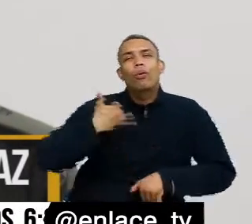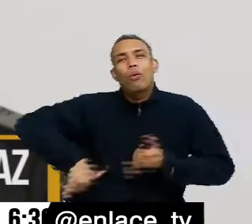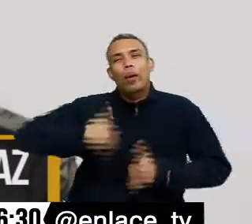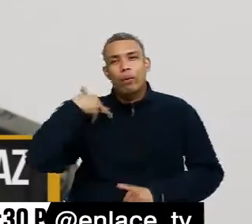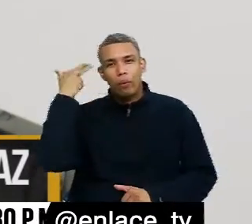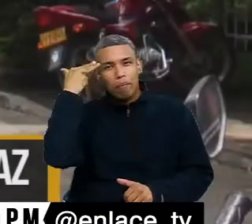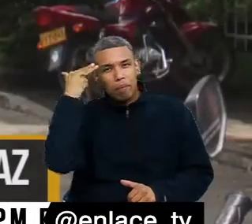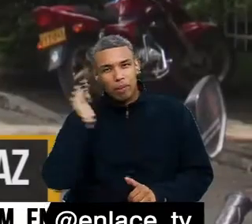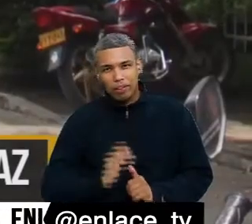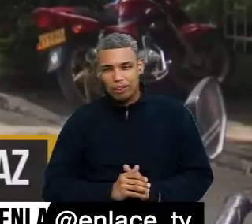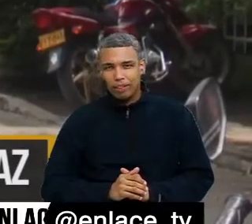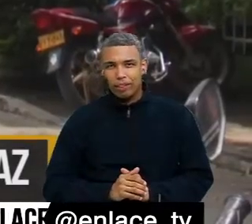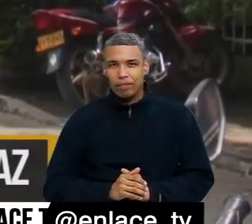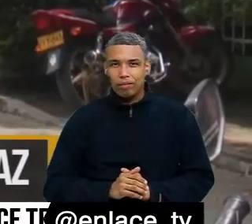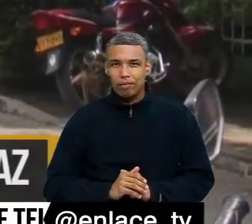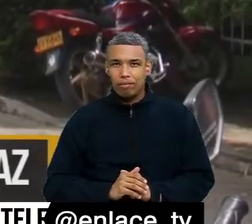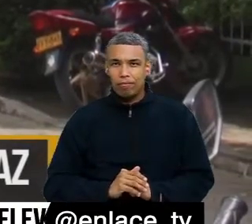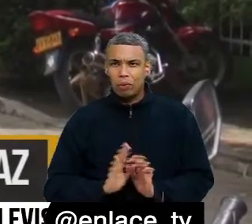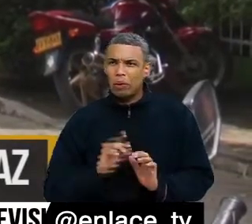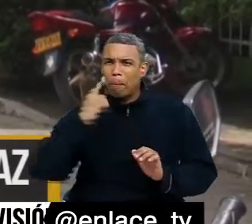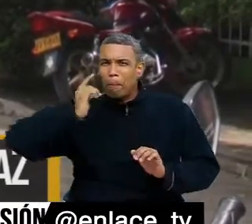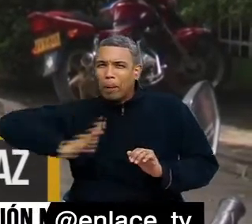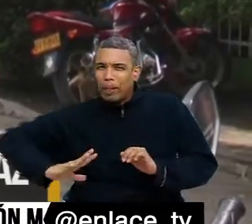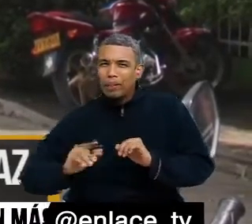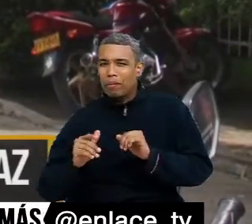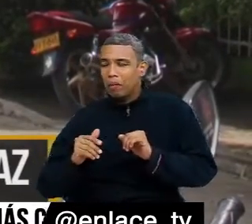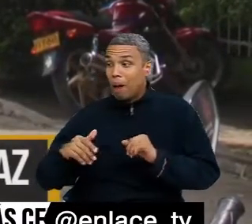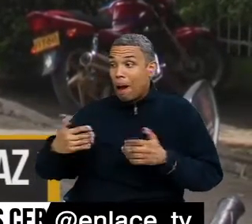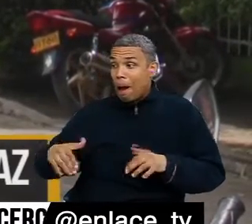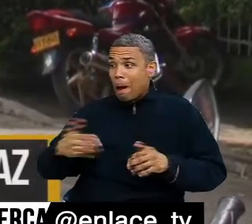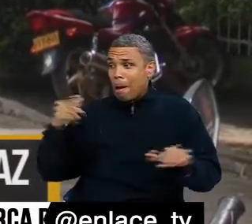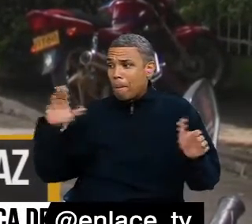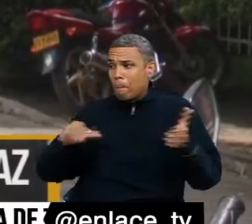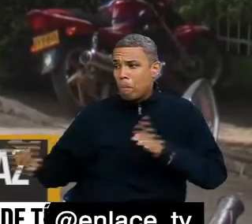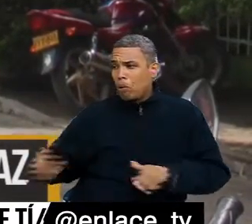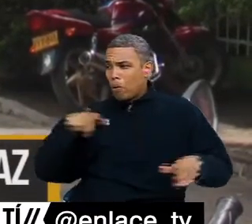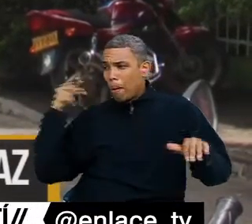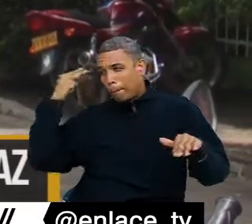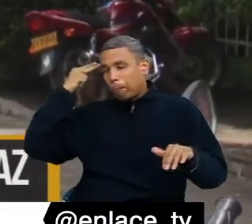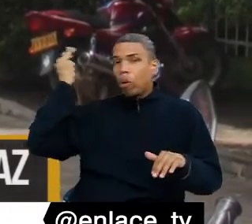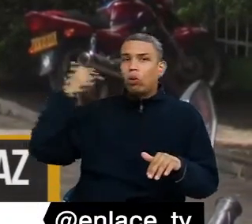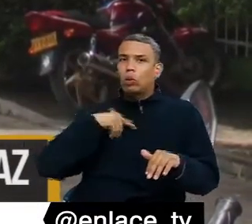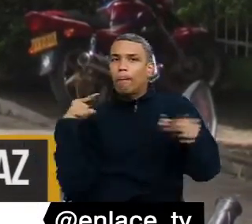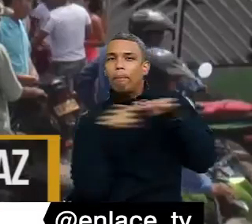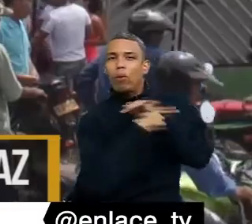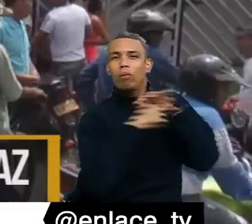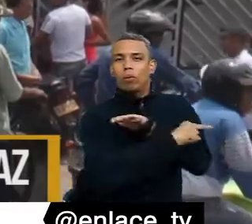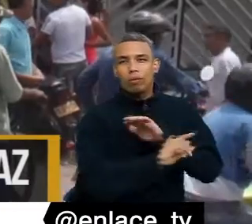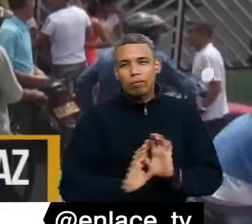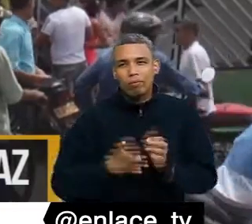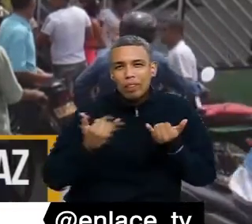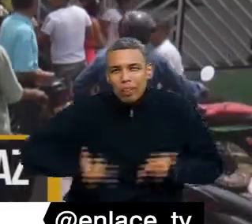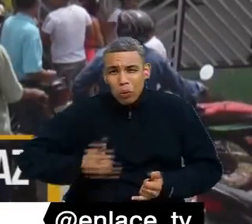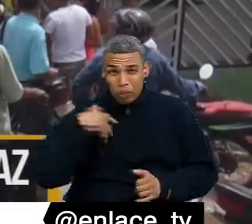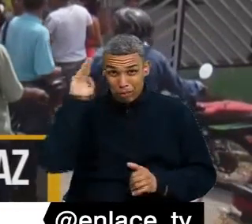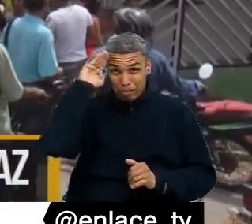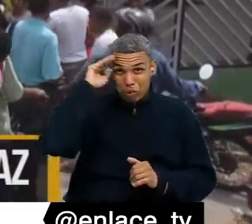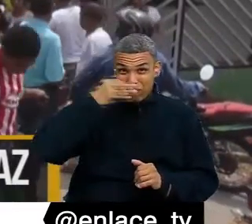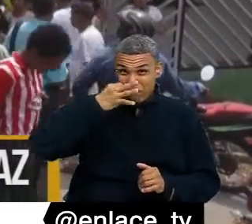los análisis que arroje la investigación y la inspección que realice Policía Judicial, se esclarece y se